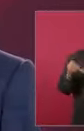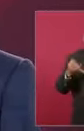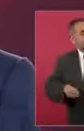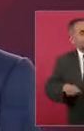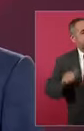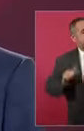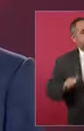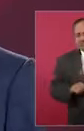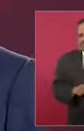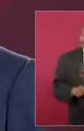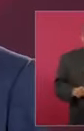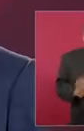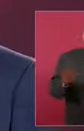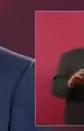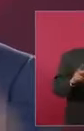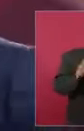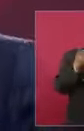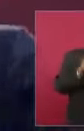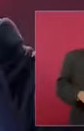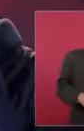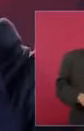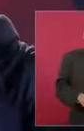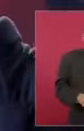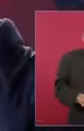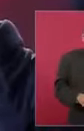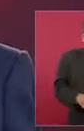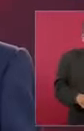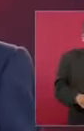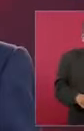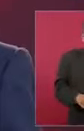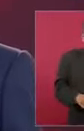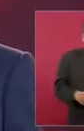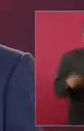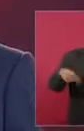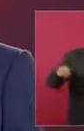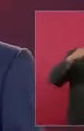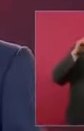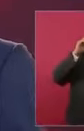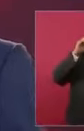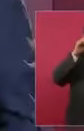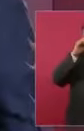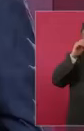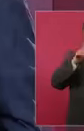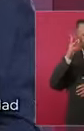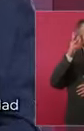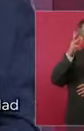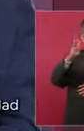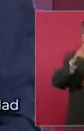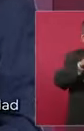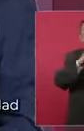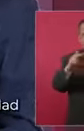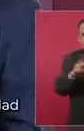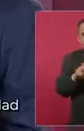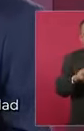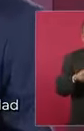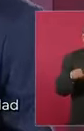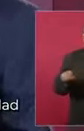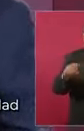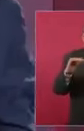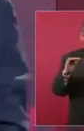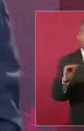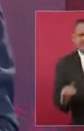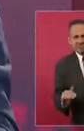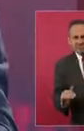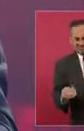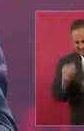fueros, los privilegios, que no se apueste a vivir en un país con una monstruosa